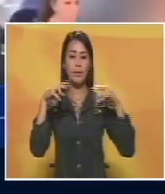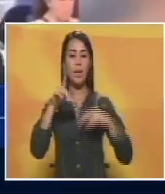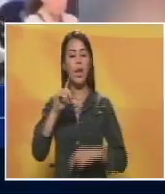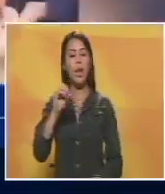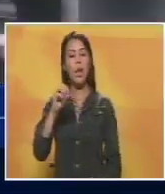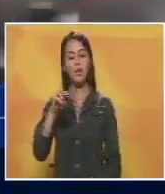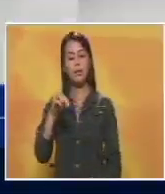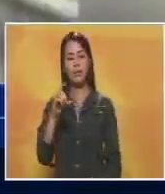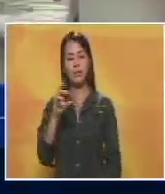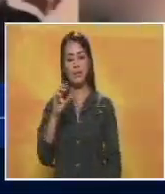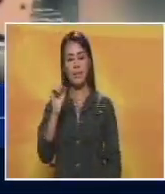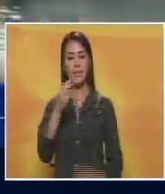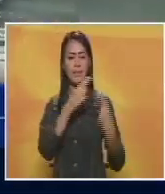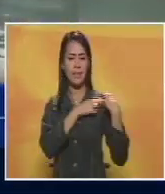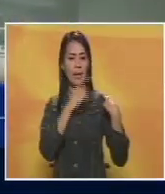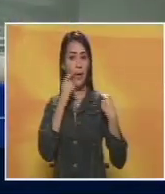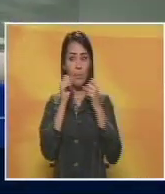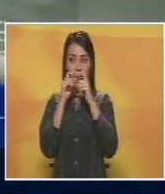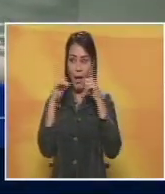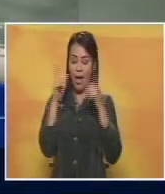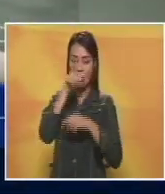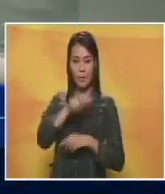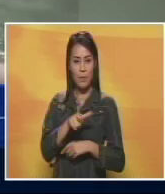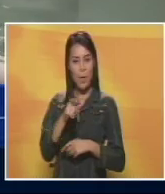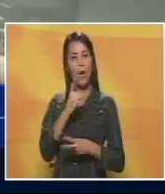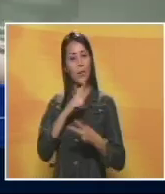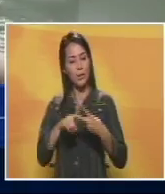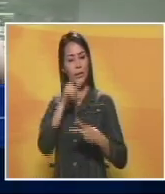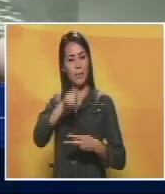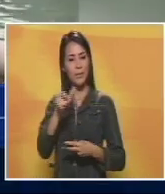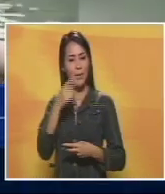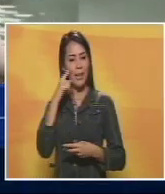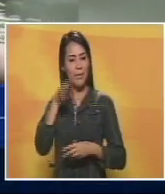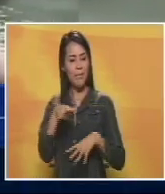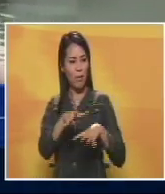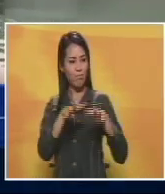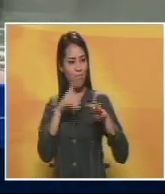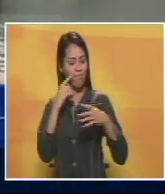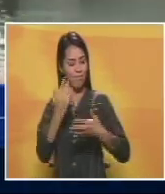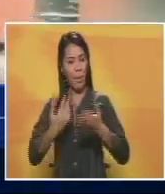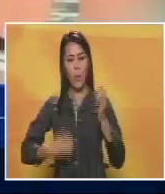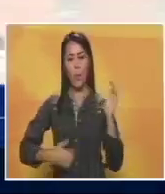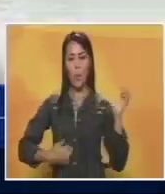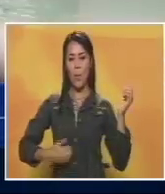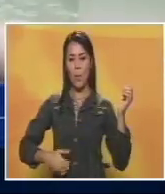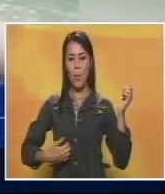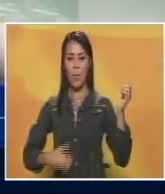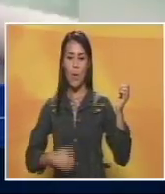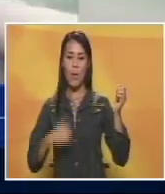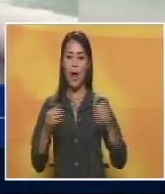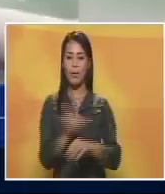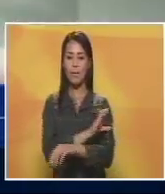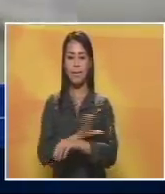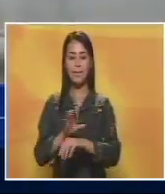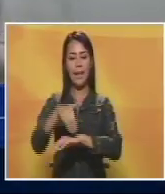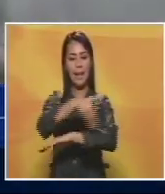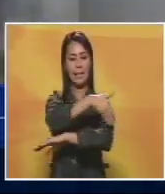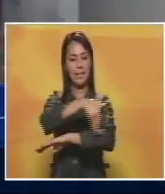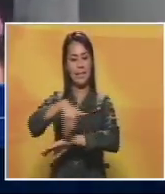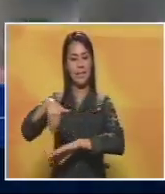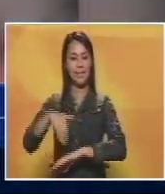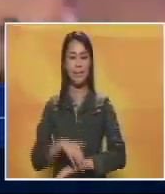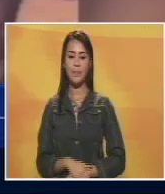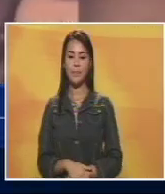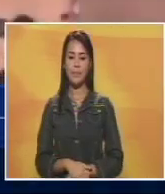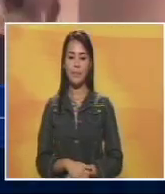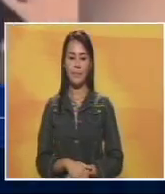Justin se encargó de no solo de sorprender a la modelo, sino a muchos ciudadanos al tomar su guitarra y ponerse a cantar en plena calle. El cantante